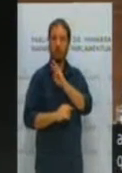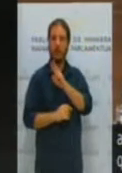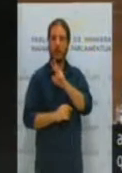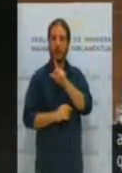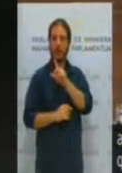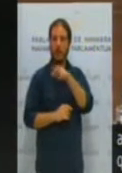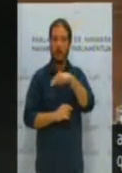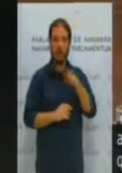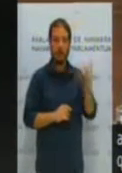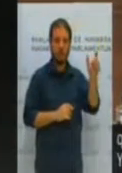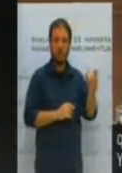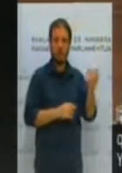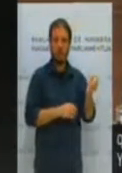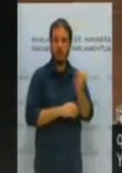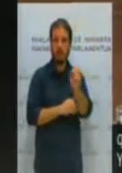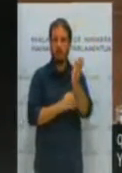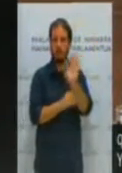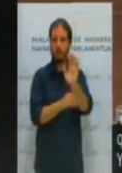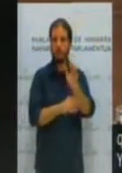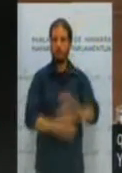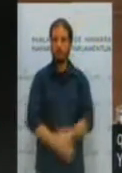Y le vamos a decir más.